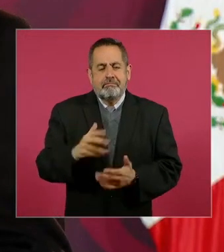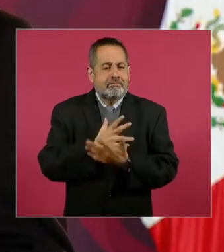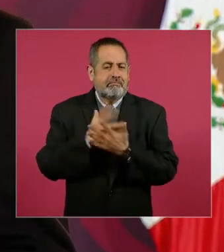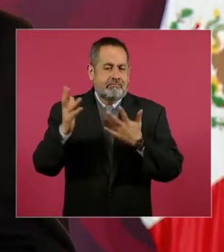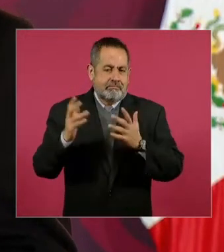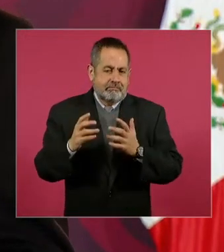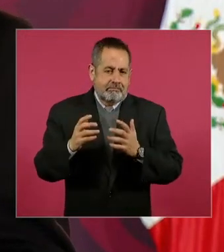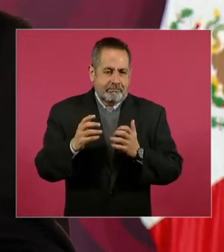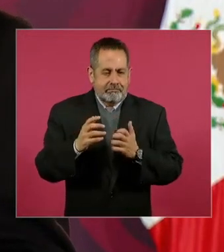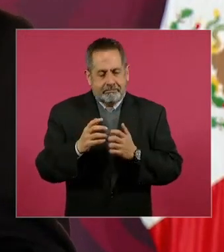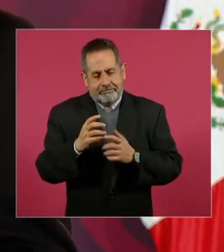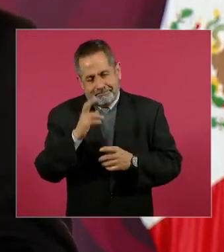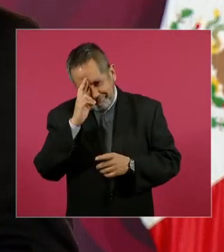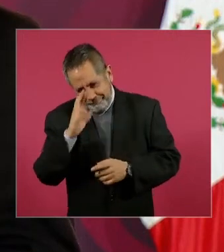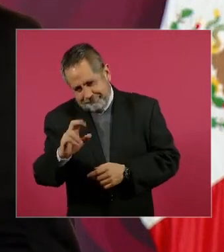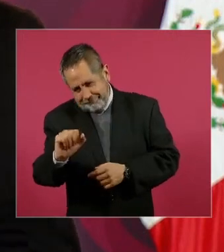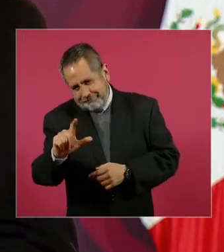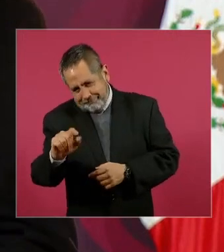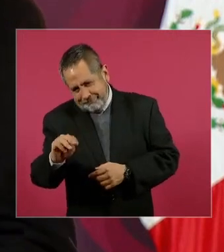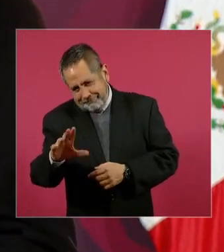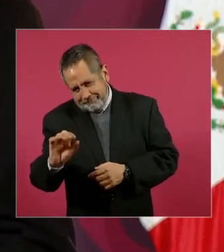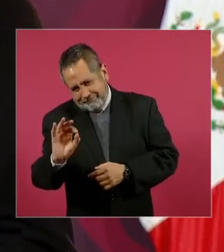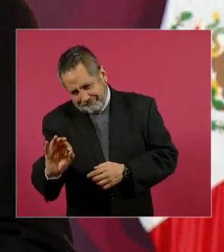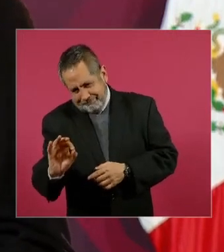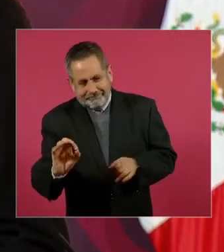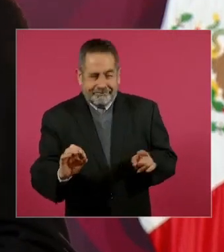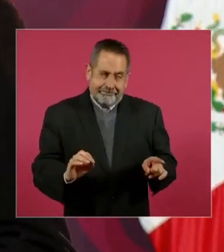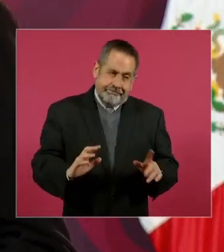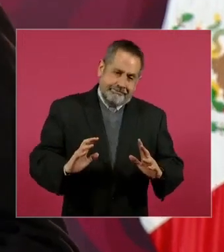con todo respeto a la alarma.